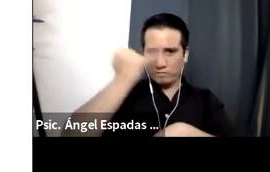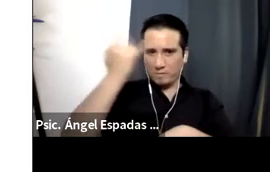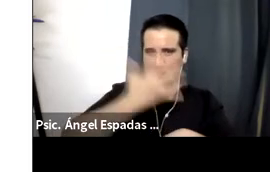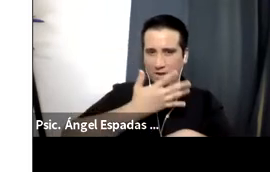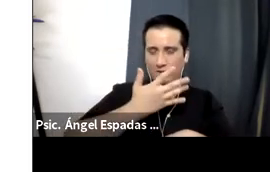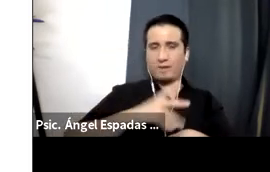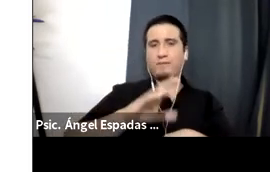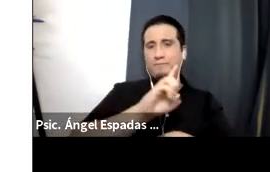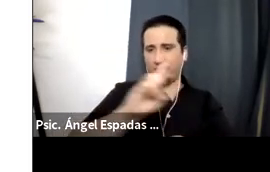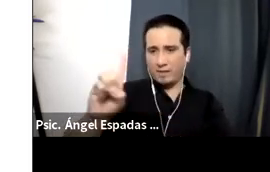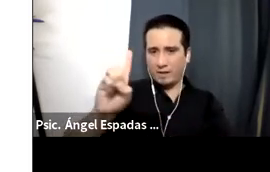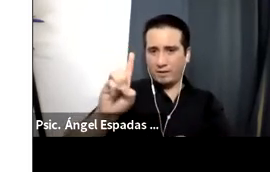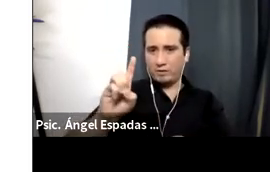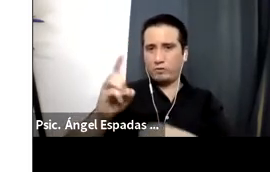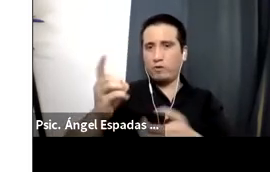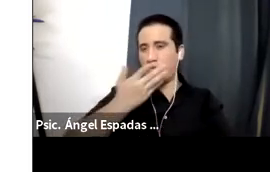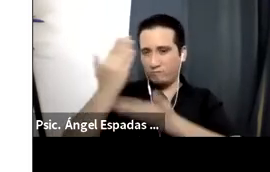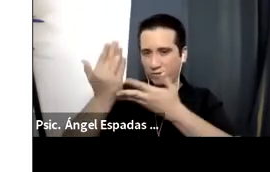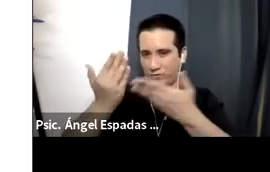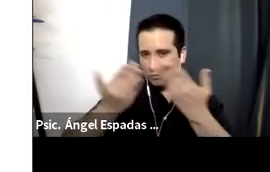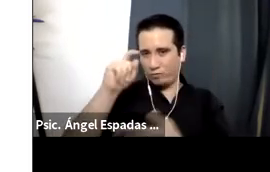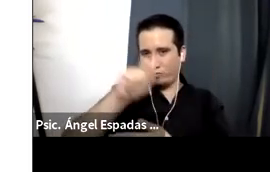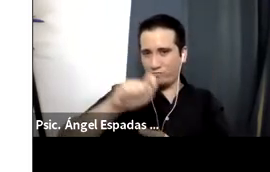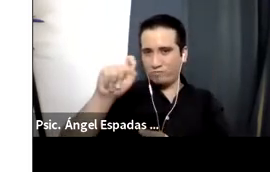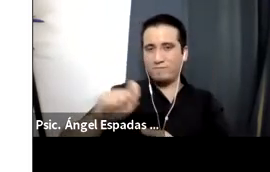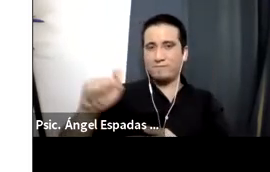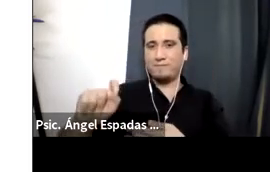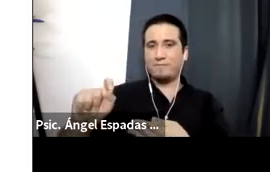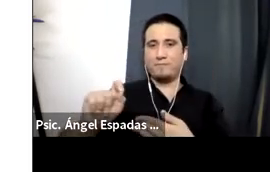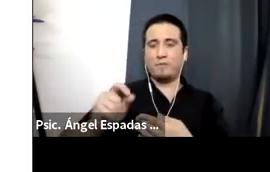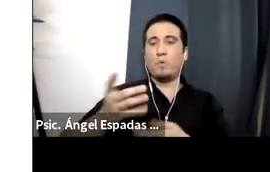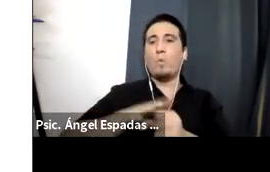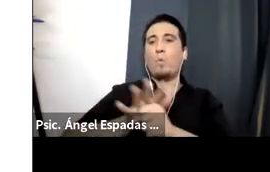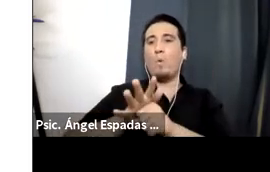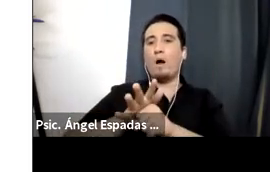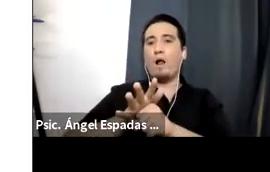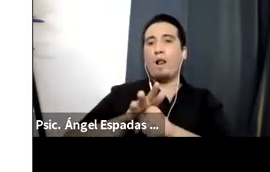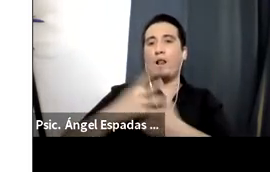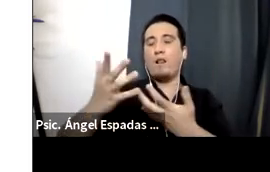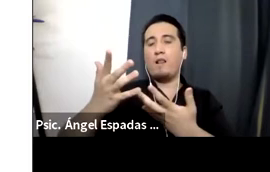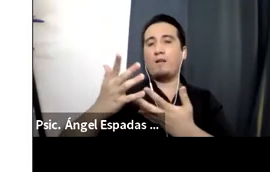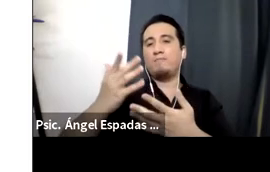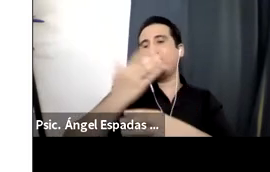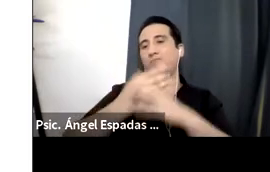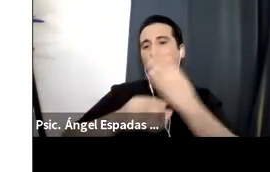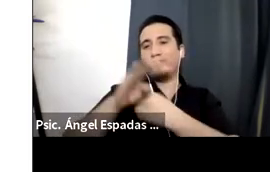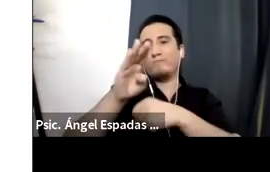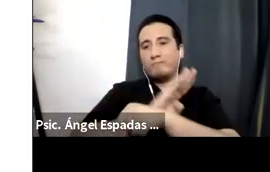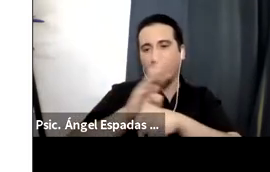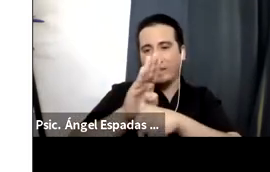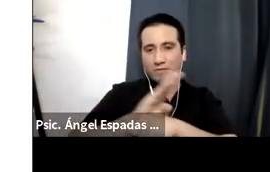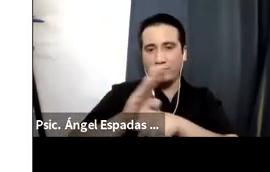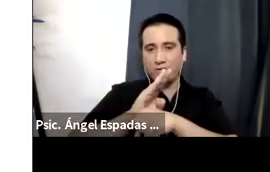un pequeño estudio, ¿no? De cuáles son los impactos positivos y negativos